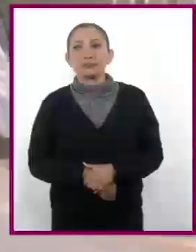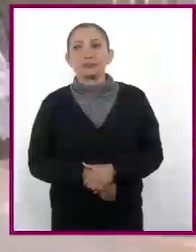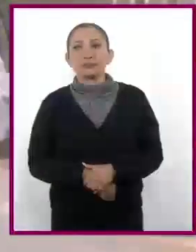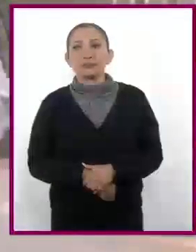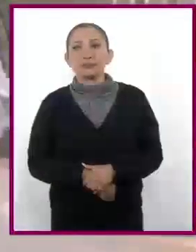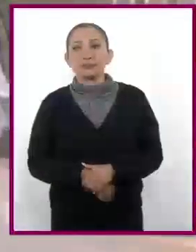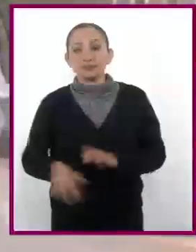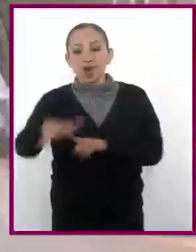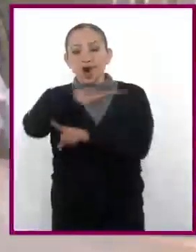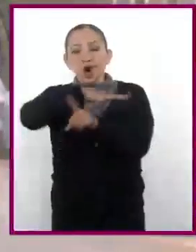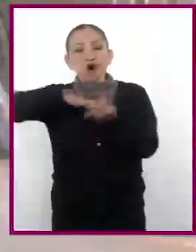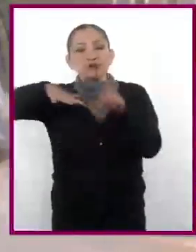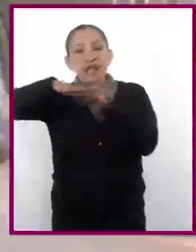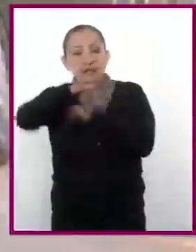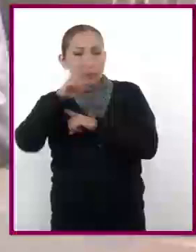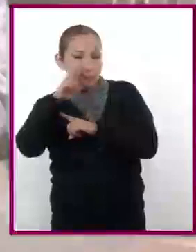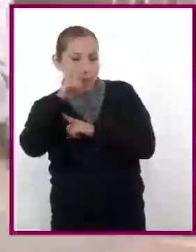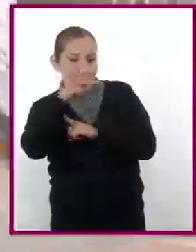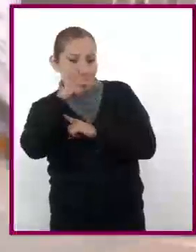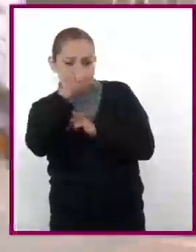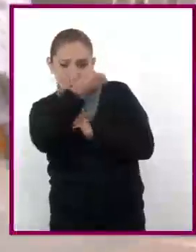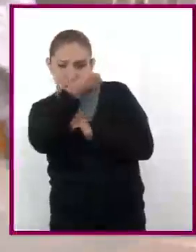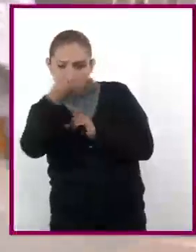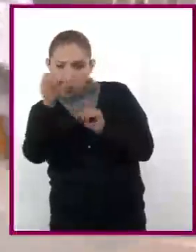El contexto en que aparecen las palabras.